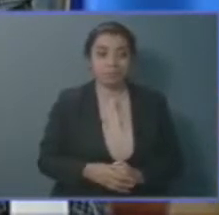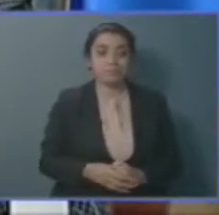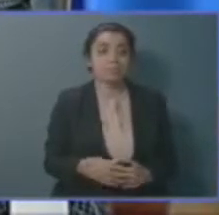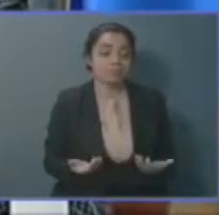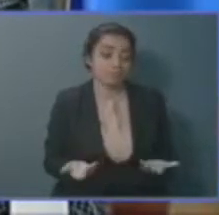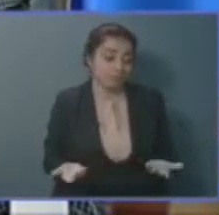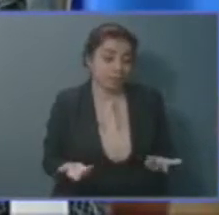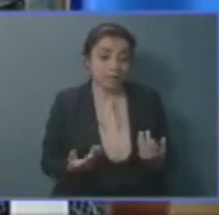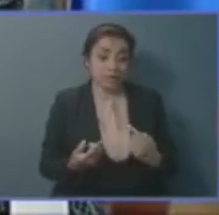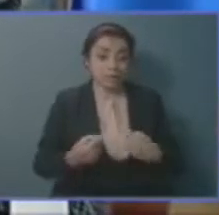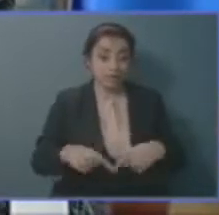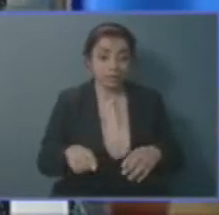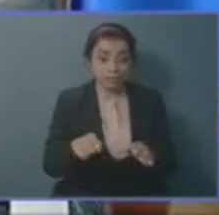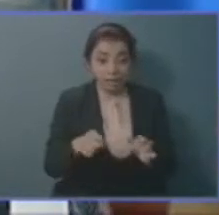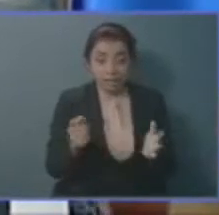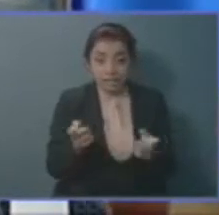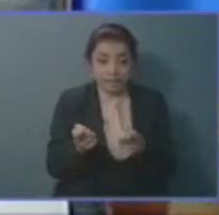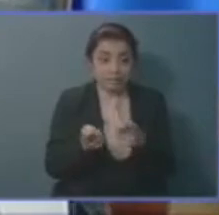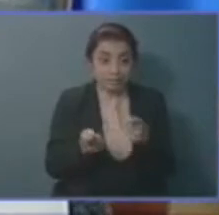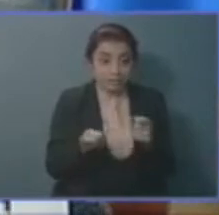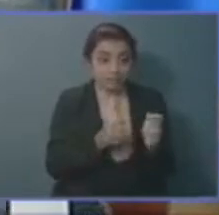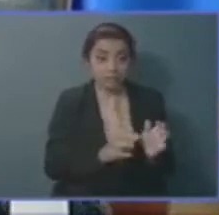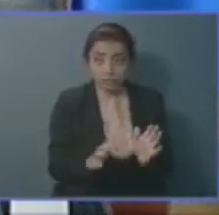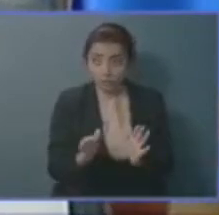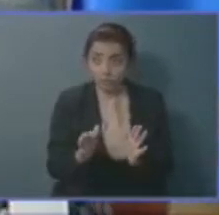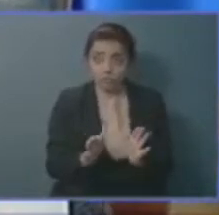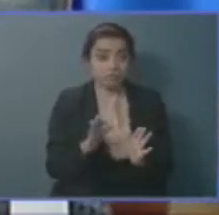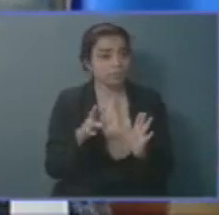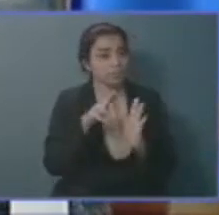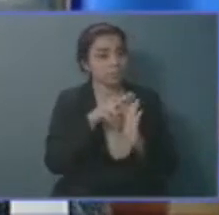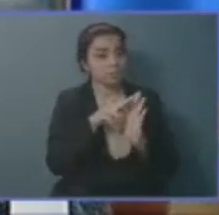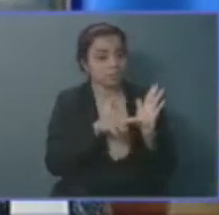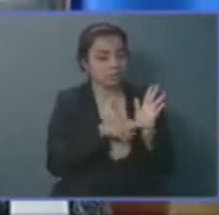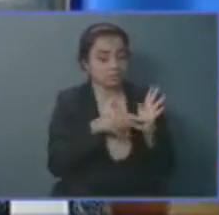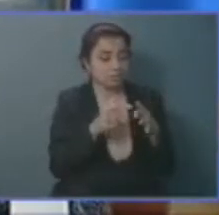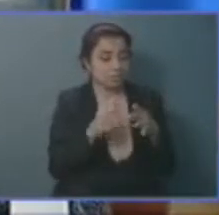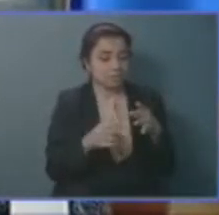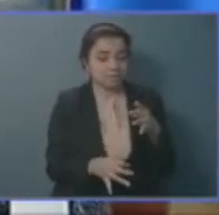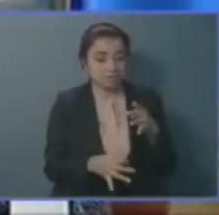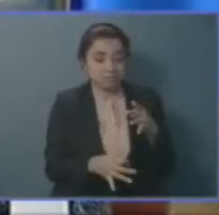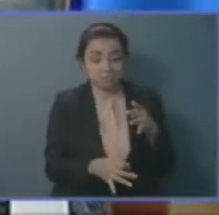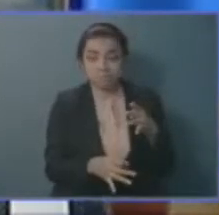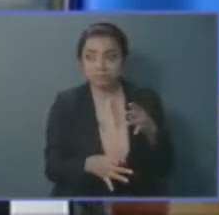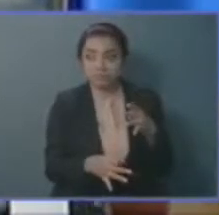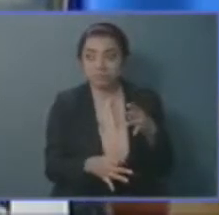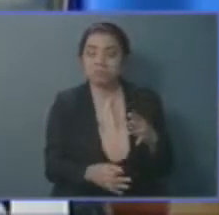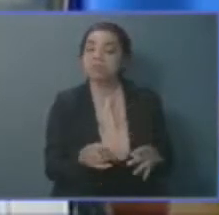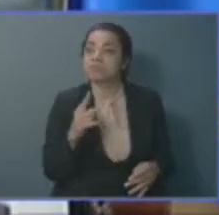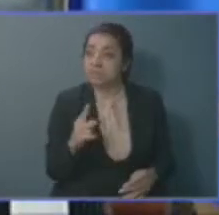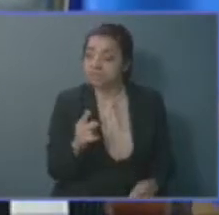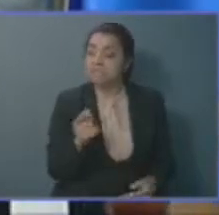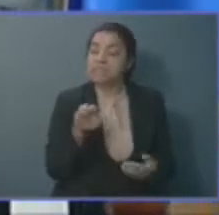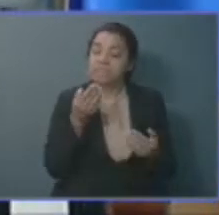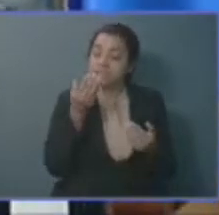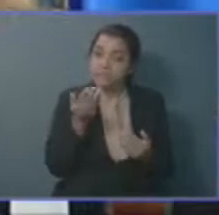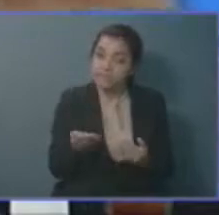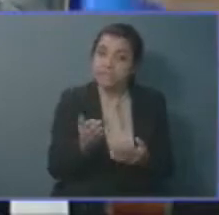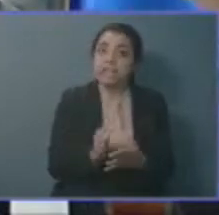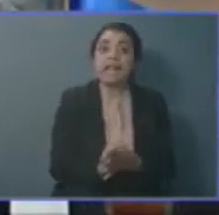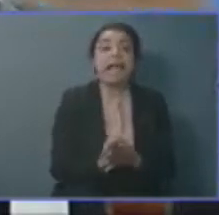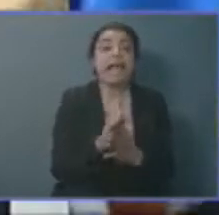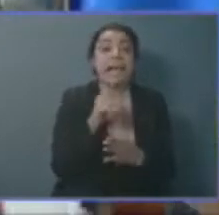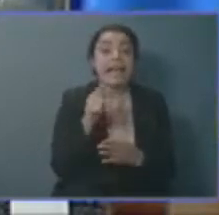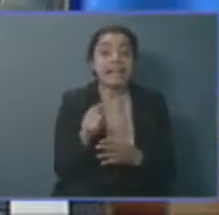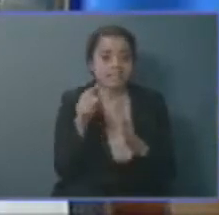continuar sin una regulación, sin un ordenamiento, sin una norma jurídica que en forma detallada diga estas son